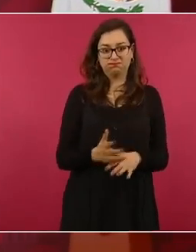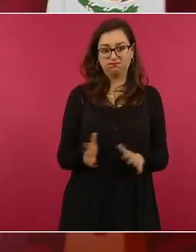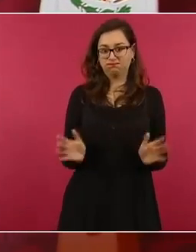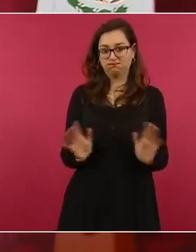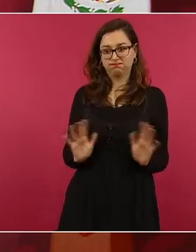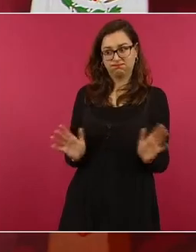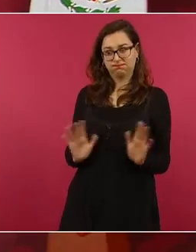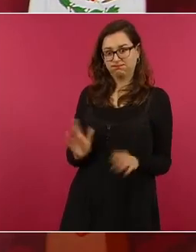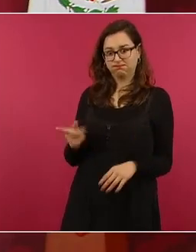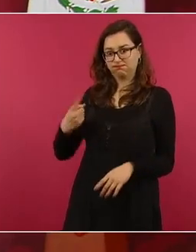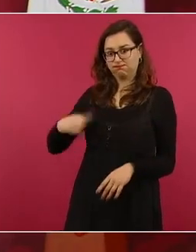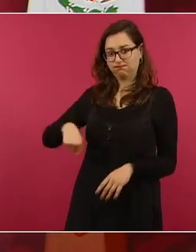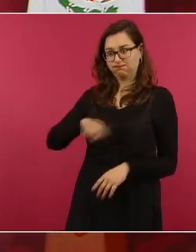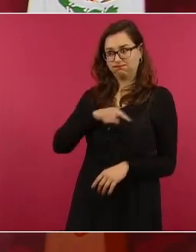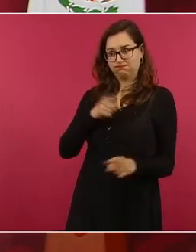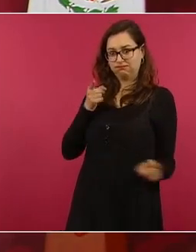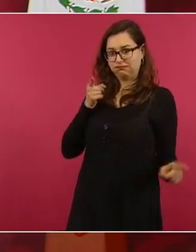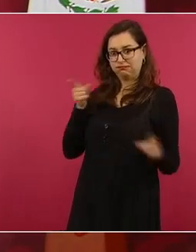sale esto